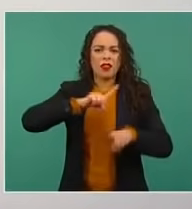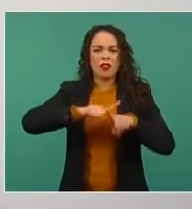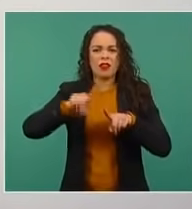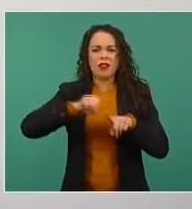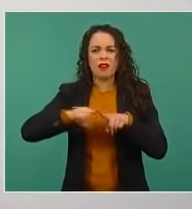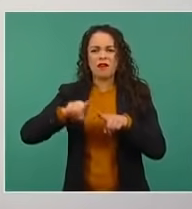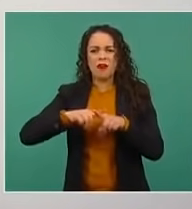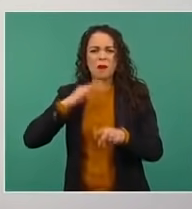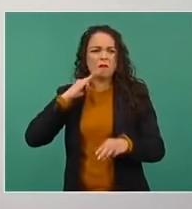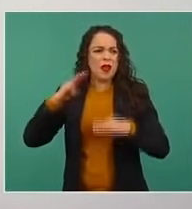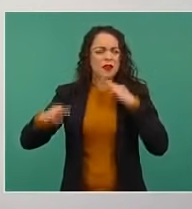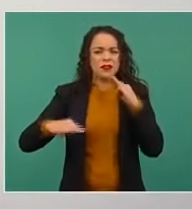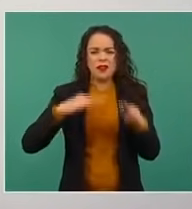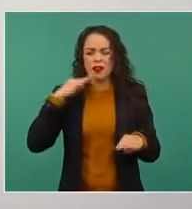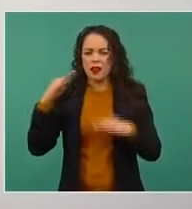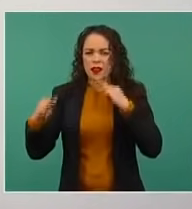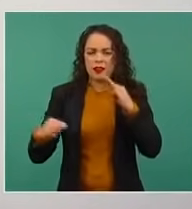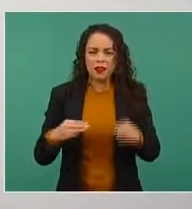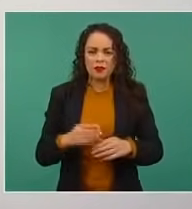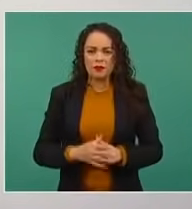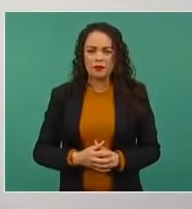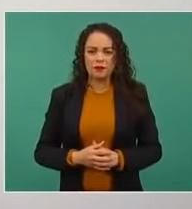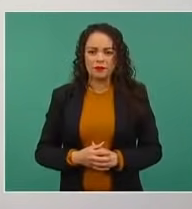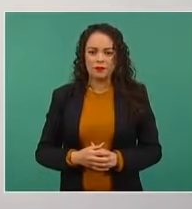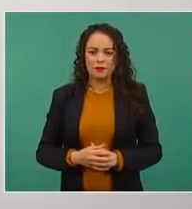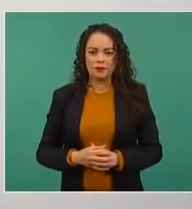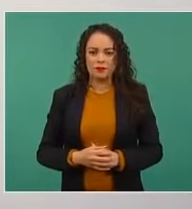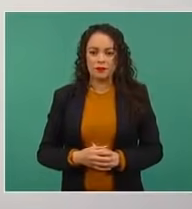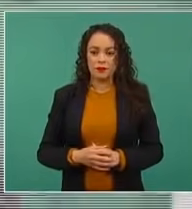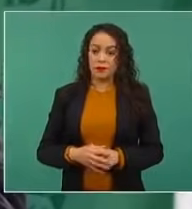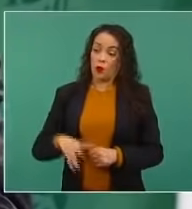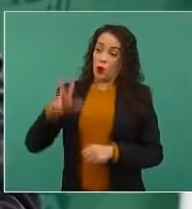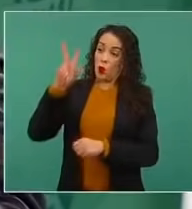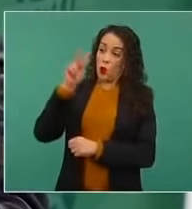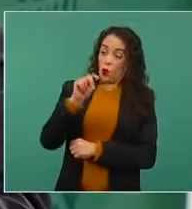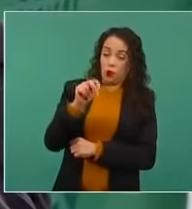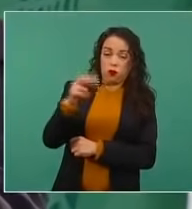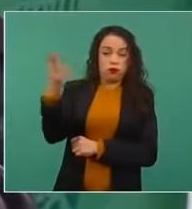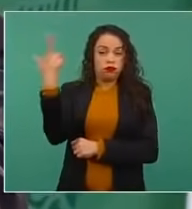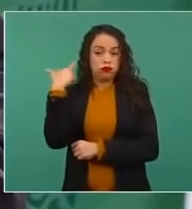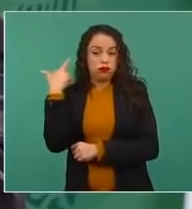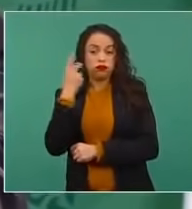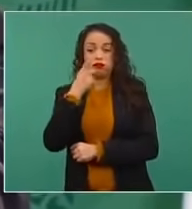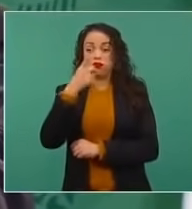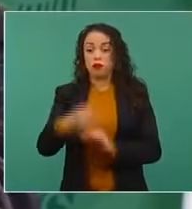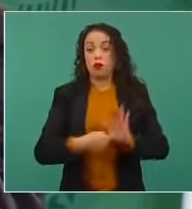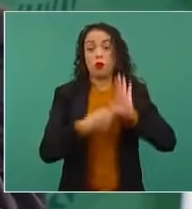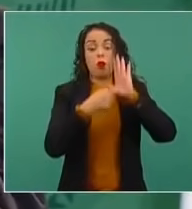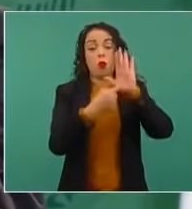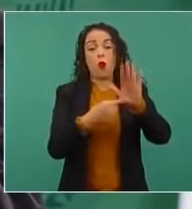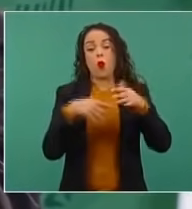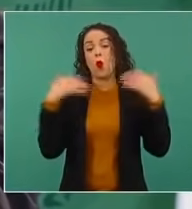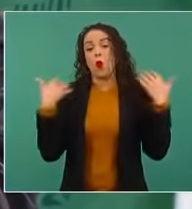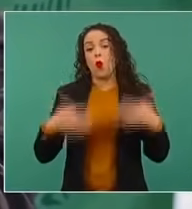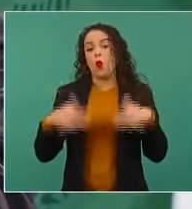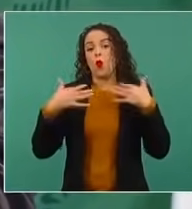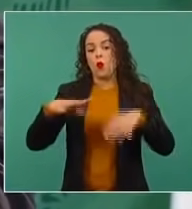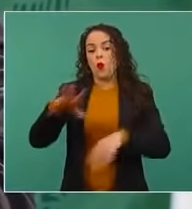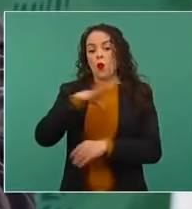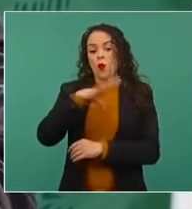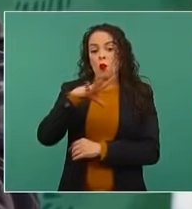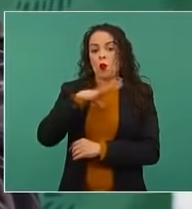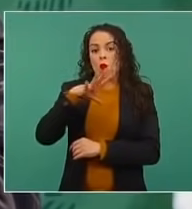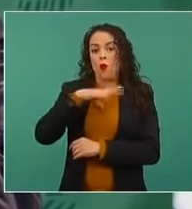de cuando en todos los medios y en la televisión salía de que teníamos un tesoro en las